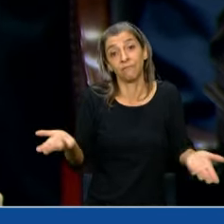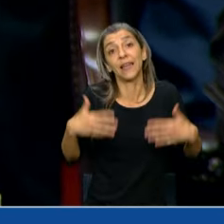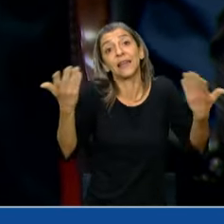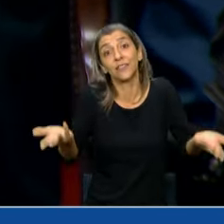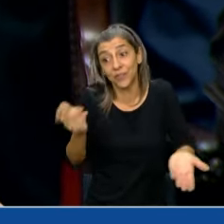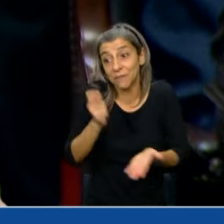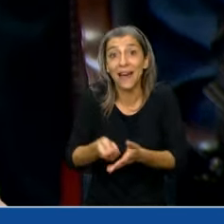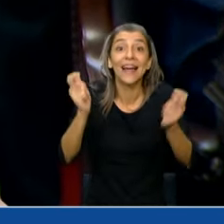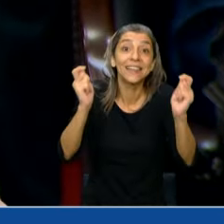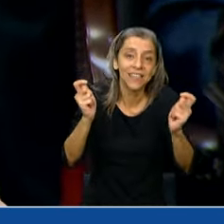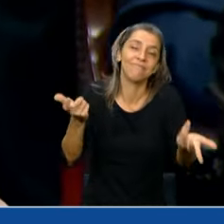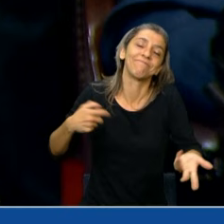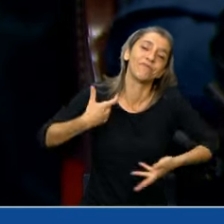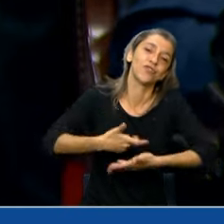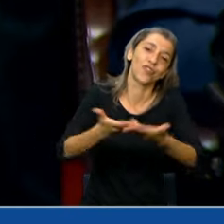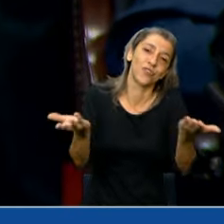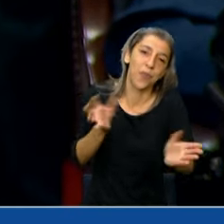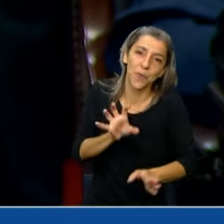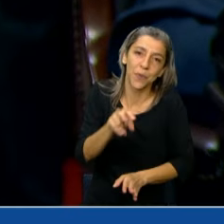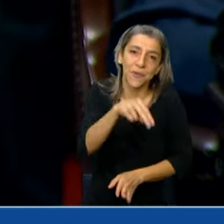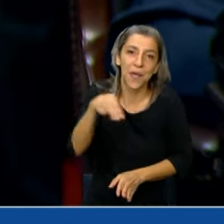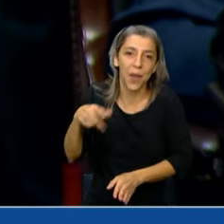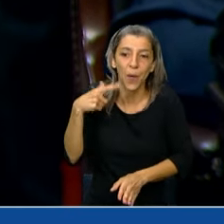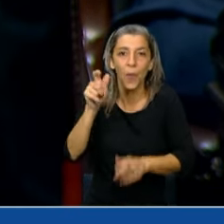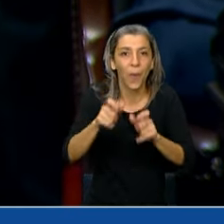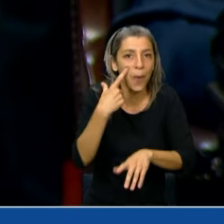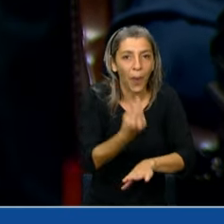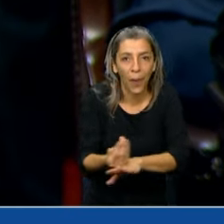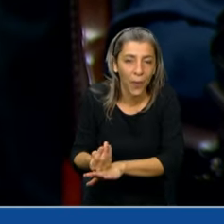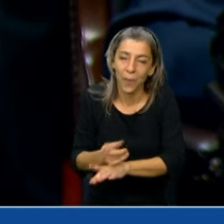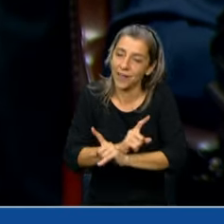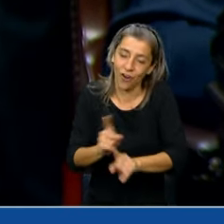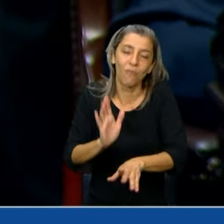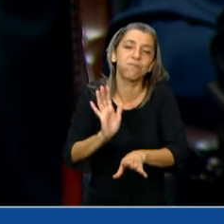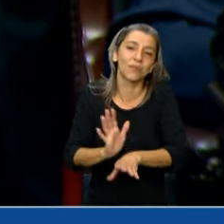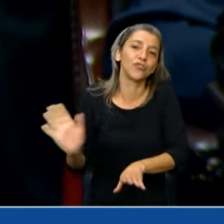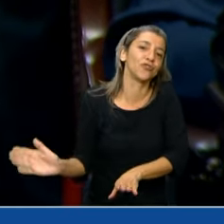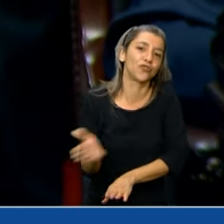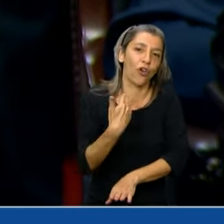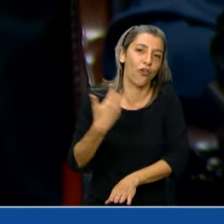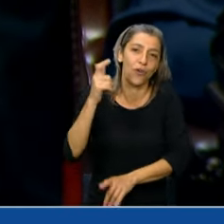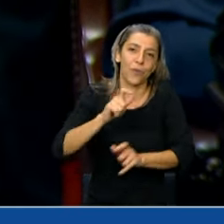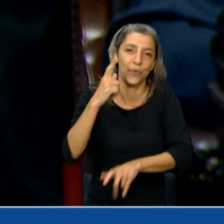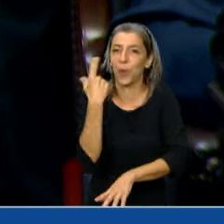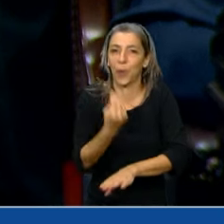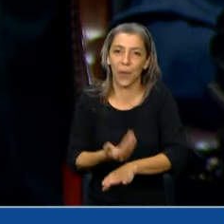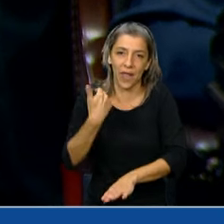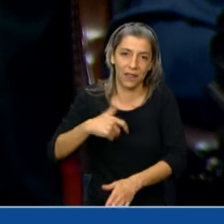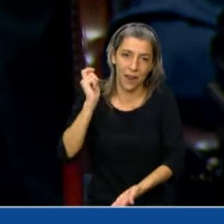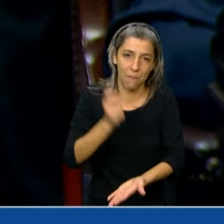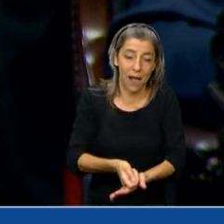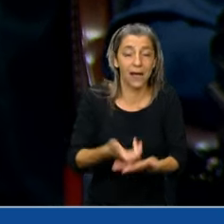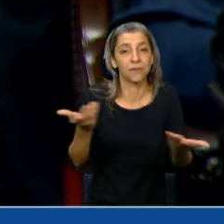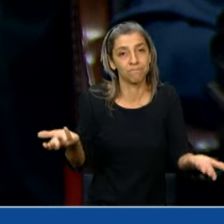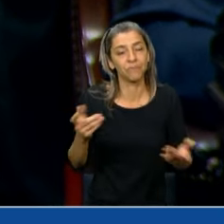contribuyentes no solo los neuquinos en cuanto a reservas tampoco tenemos las reservas para garantizar